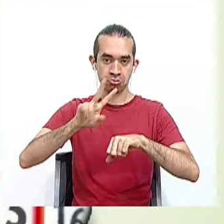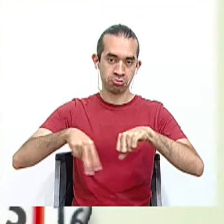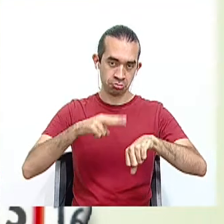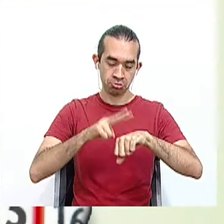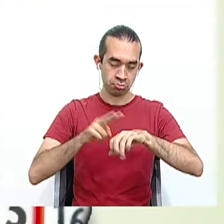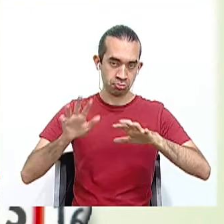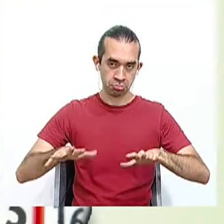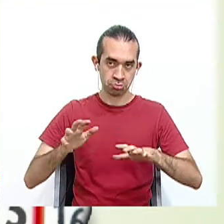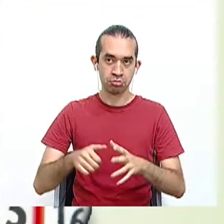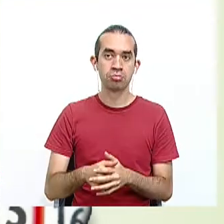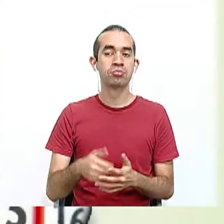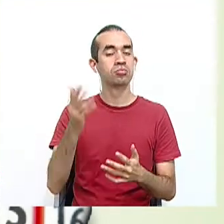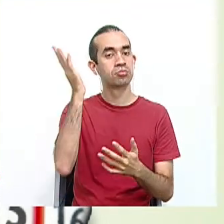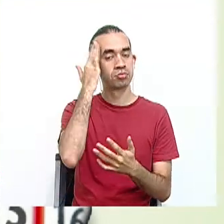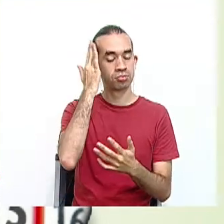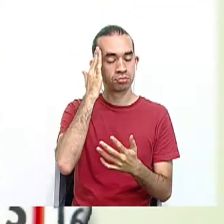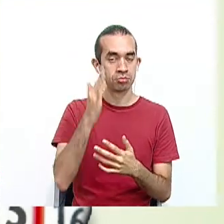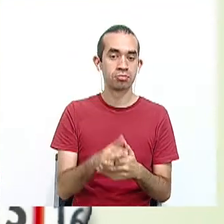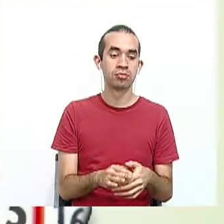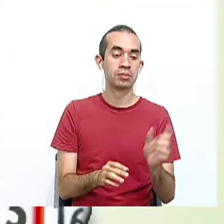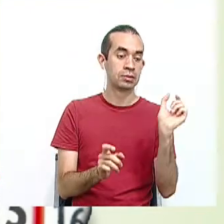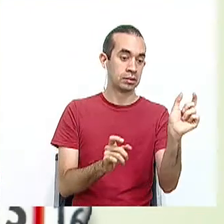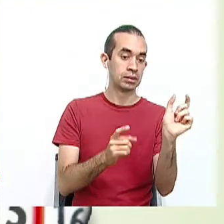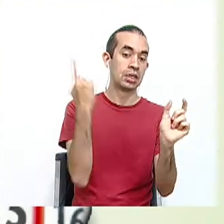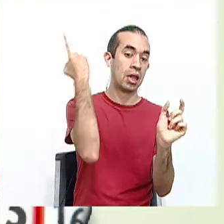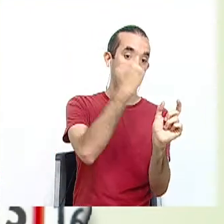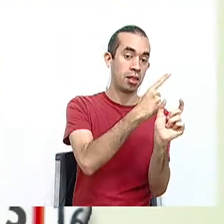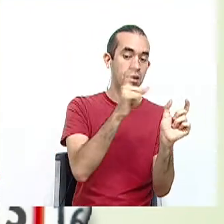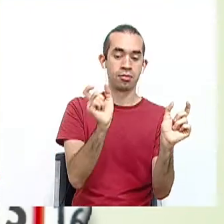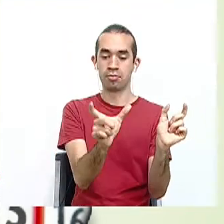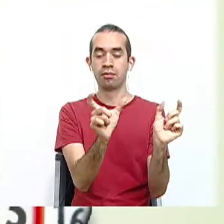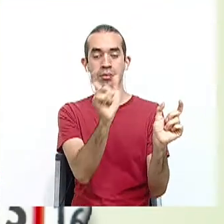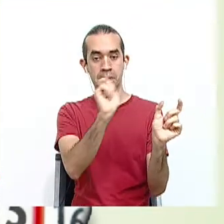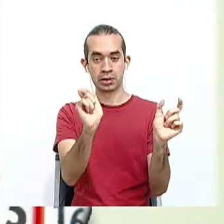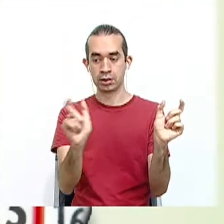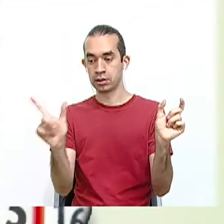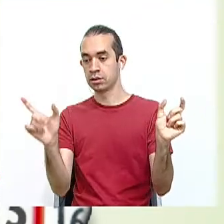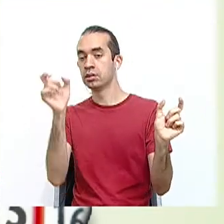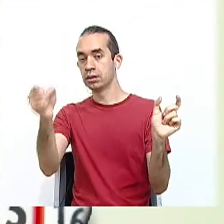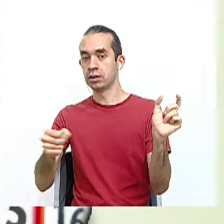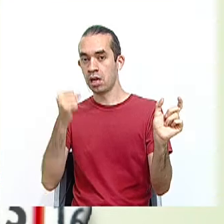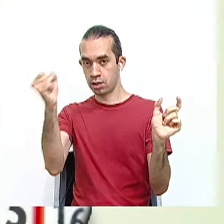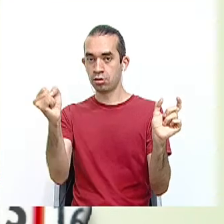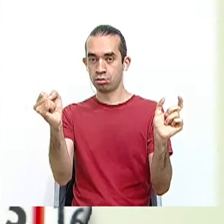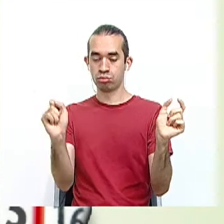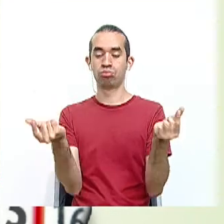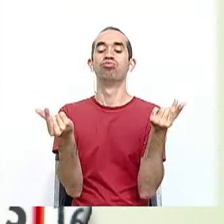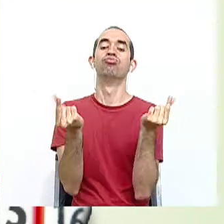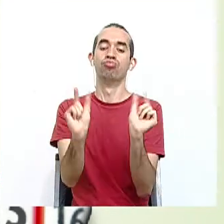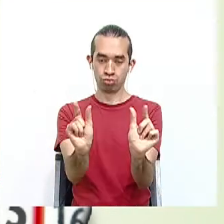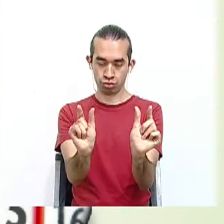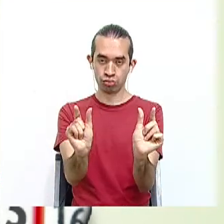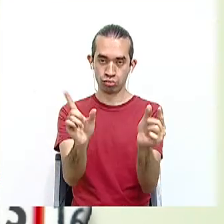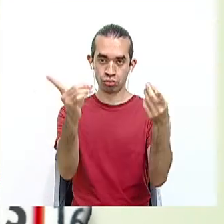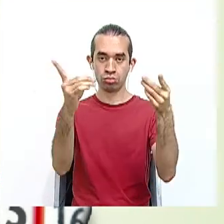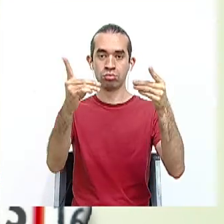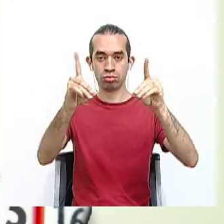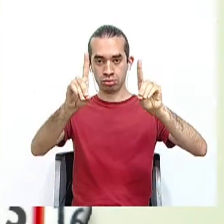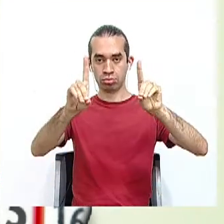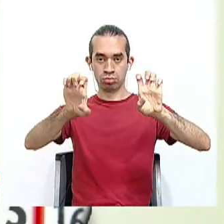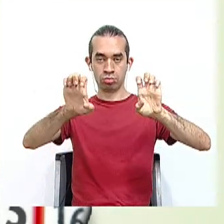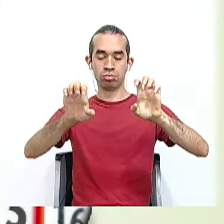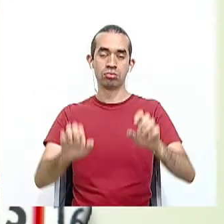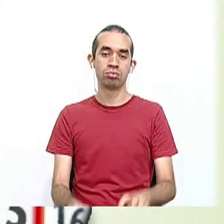Importante, entre el día y el mes, así como entre el mes y el año, debemos utilizar la preposición